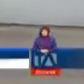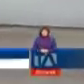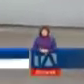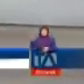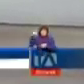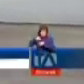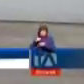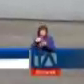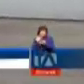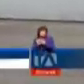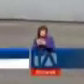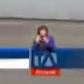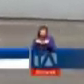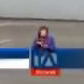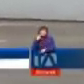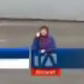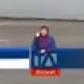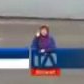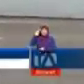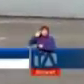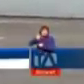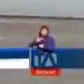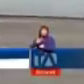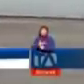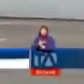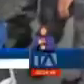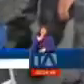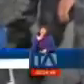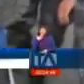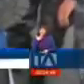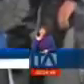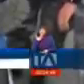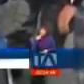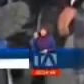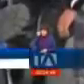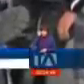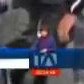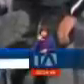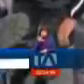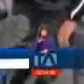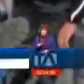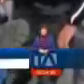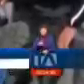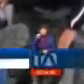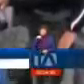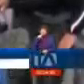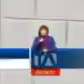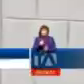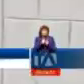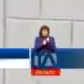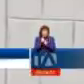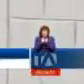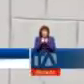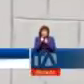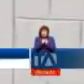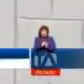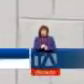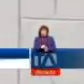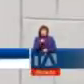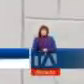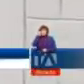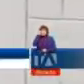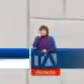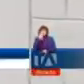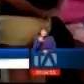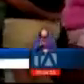interior del centro fueron registrados por los celulares de los reos. En medio del altercado, un uniformado fue herido y otros secuestrados